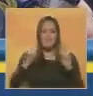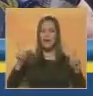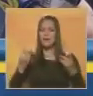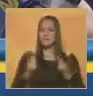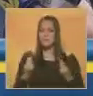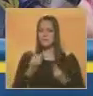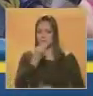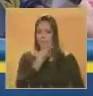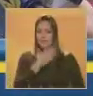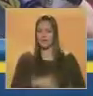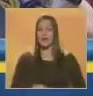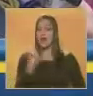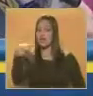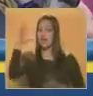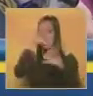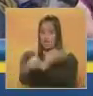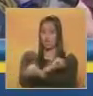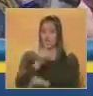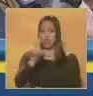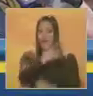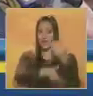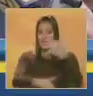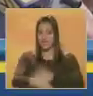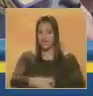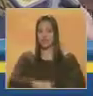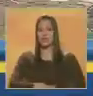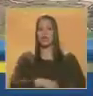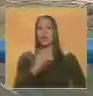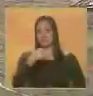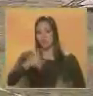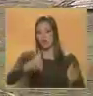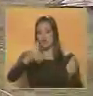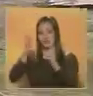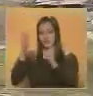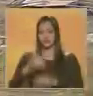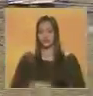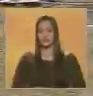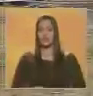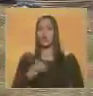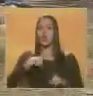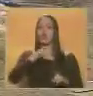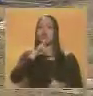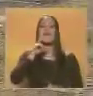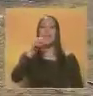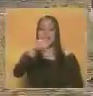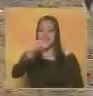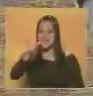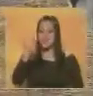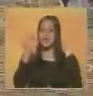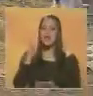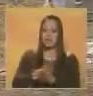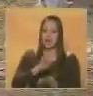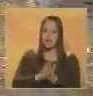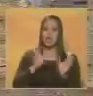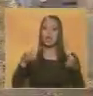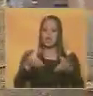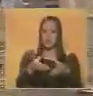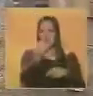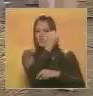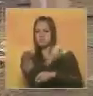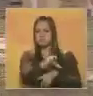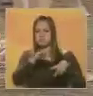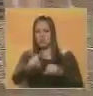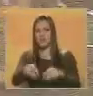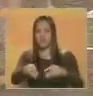Anoche tuvimos 2 heridos en nuestra organización. En el sector El Limoncito desocuparon pacíficamente a un grupo que había tomado